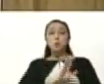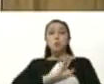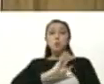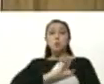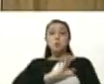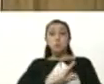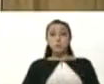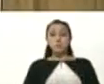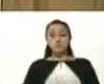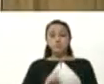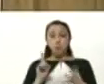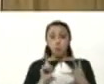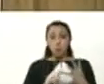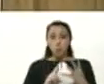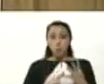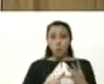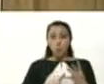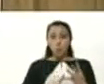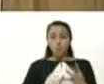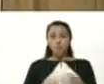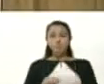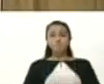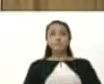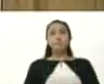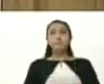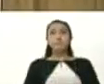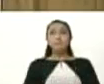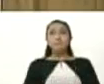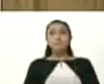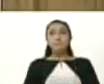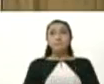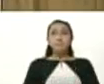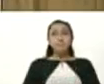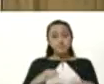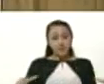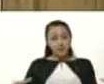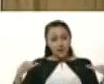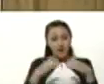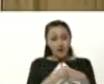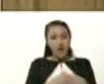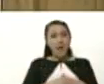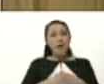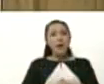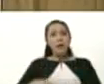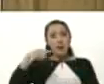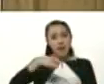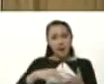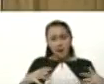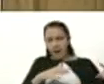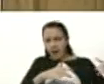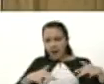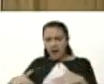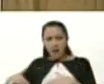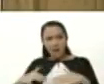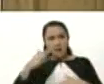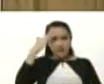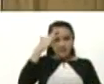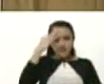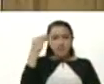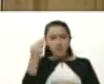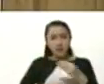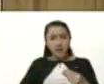Cuarto, destacar en el bicentenario de la Batalla de Carabobo, gesta que selló nuestra